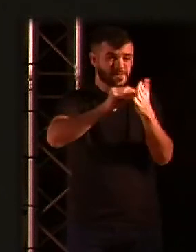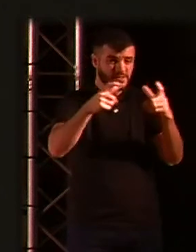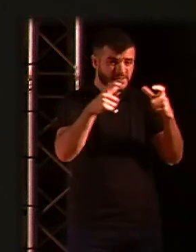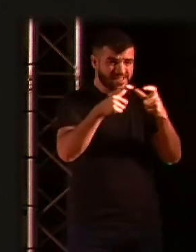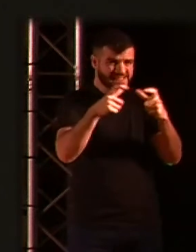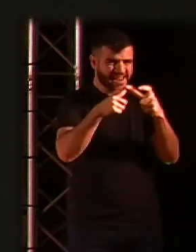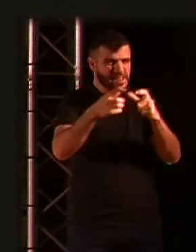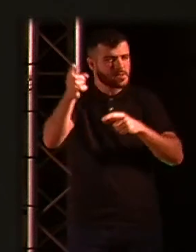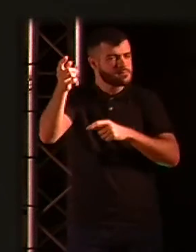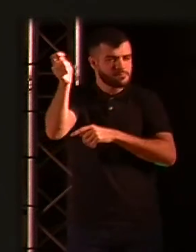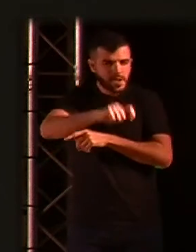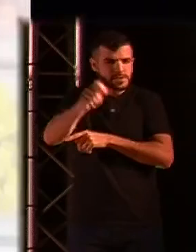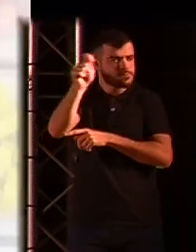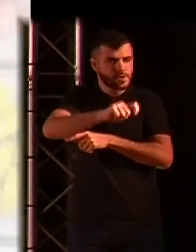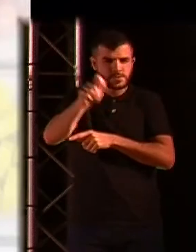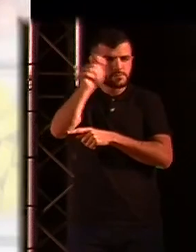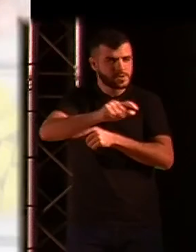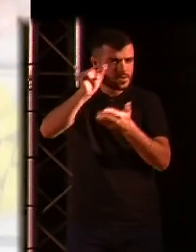prescritas meses.